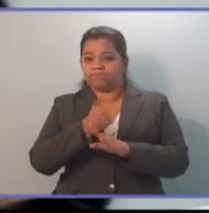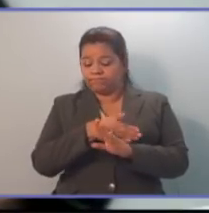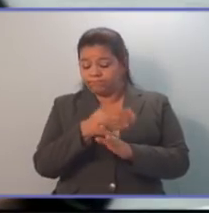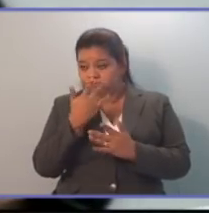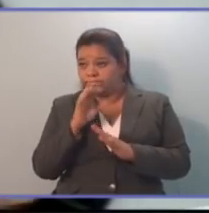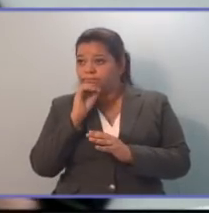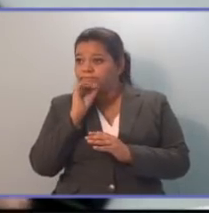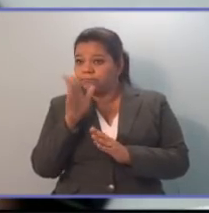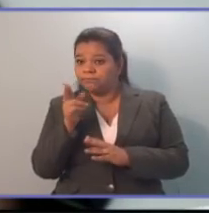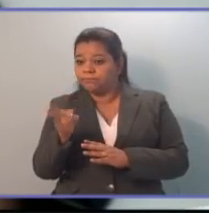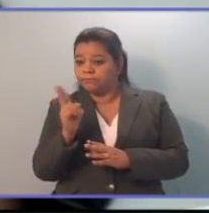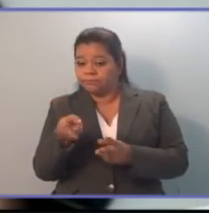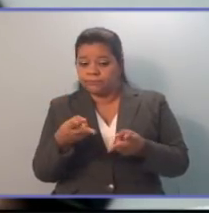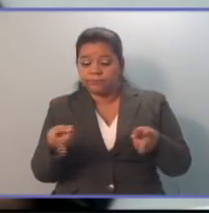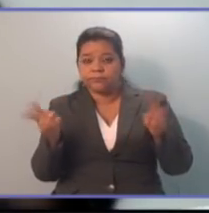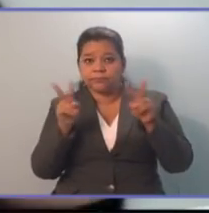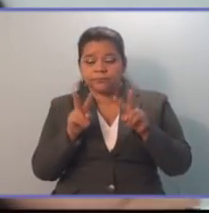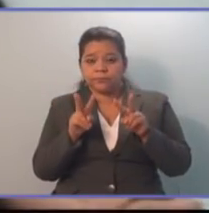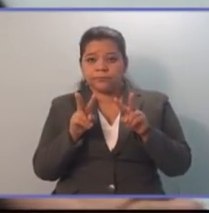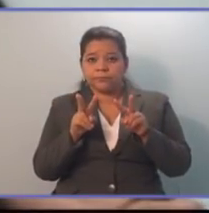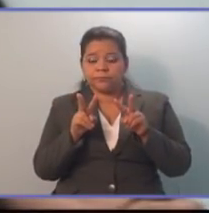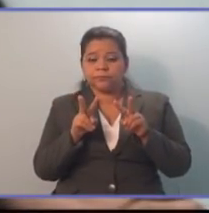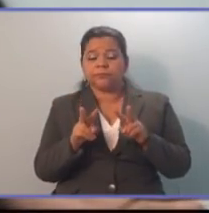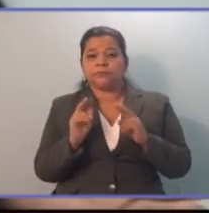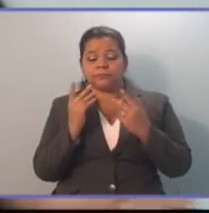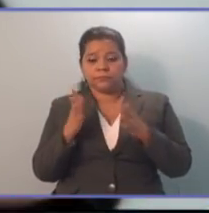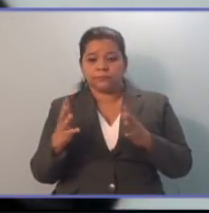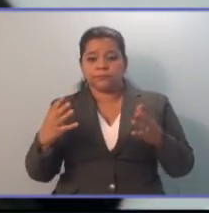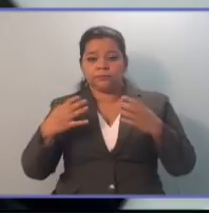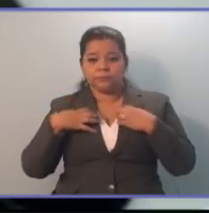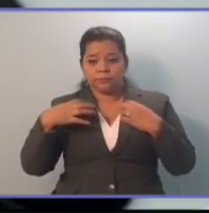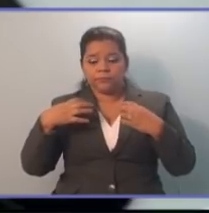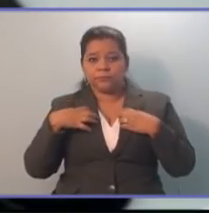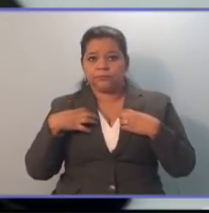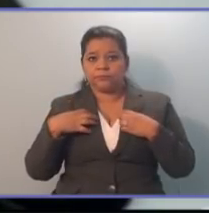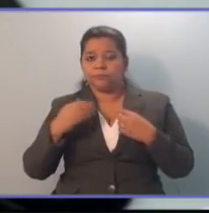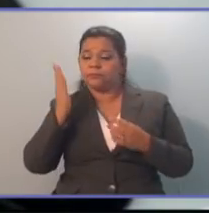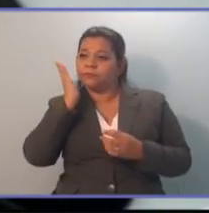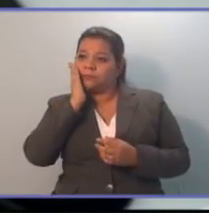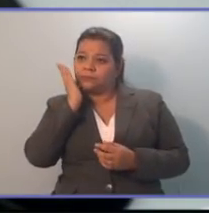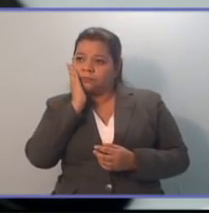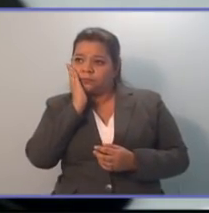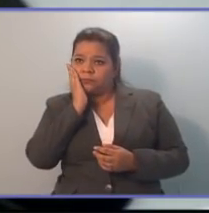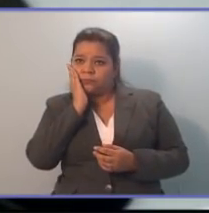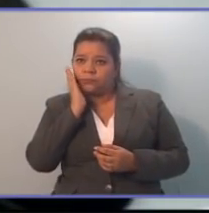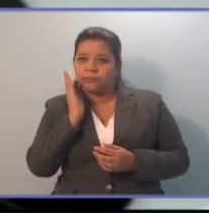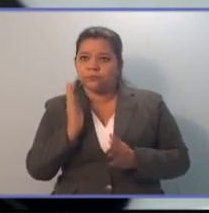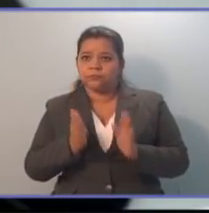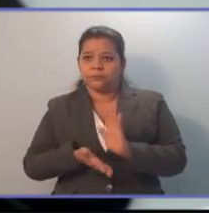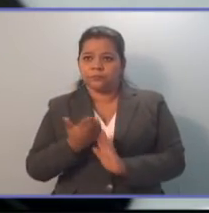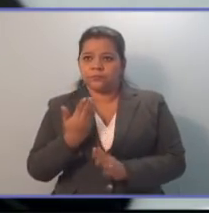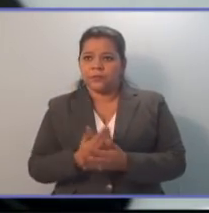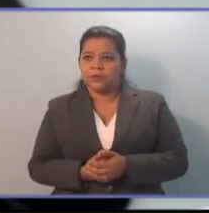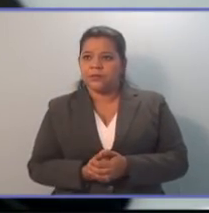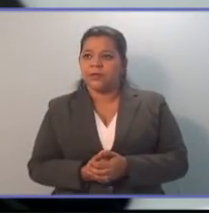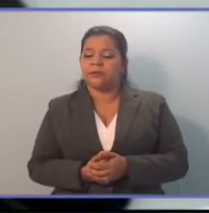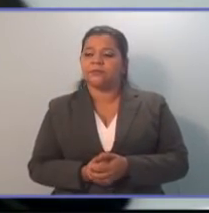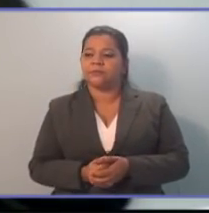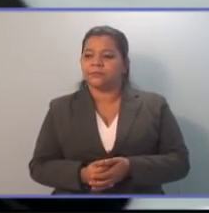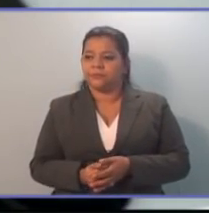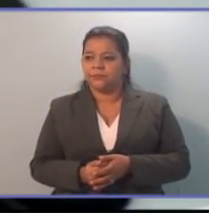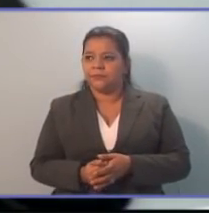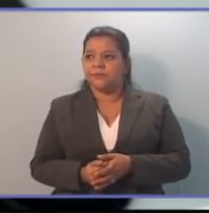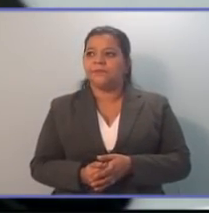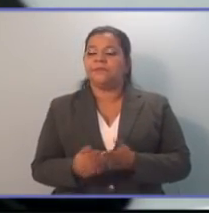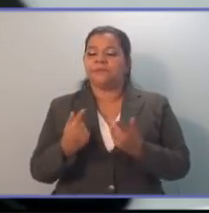da el mismo valor tanto a la vida de la madre como a la vida del no nacido,